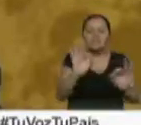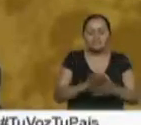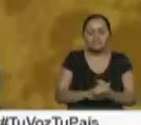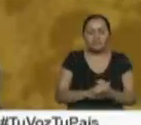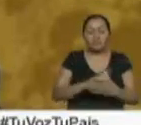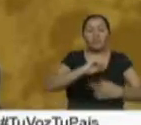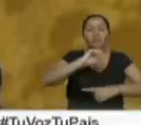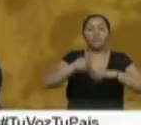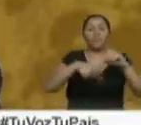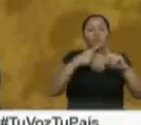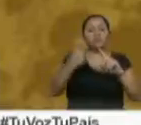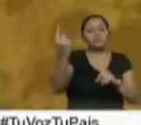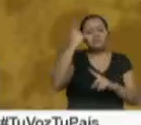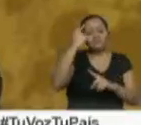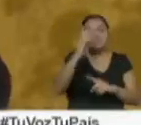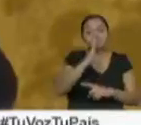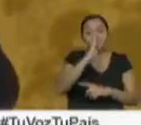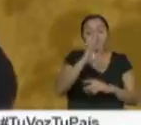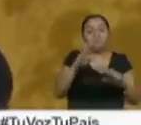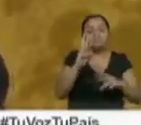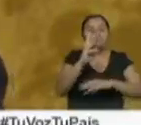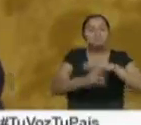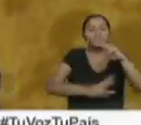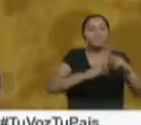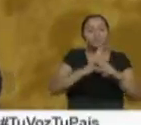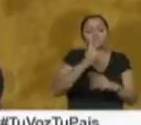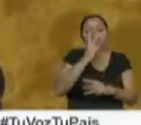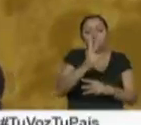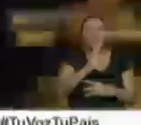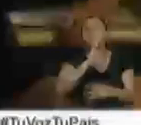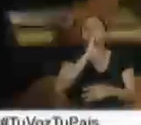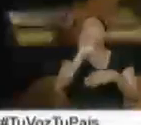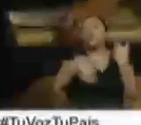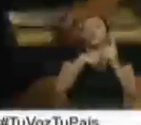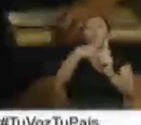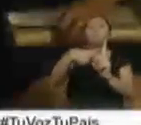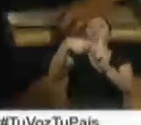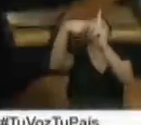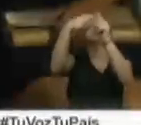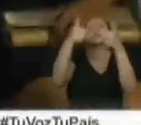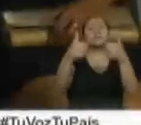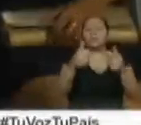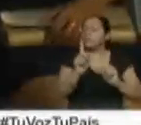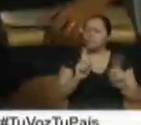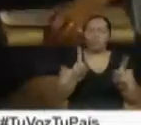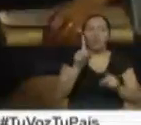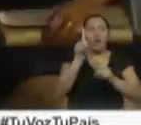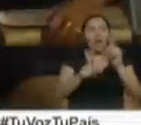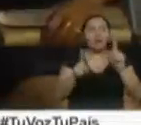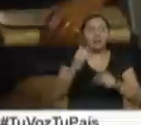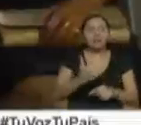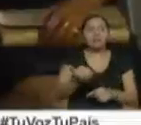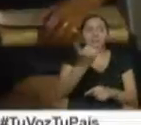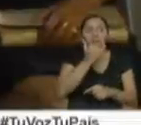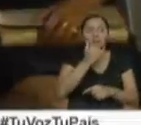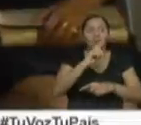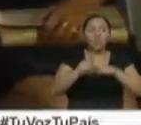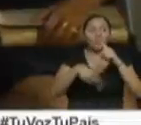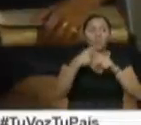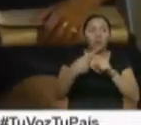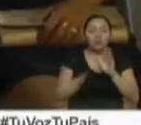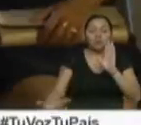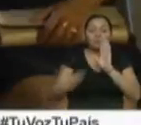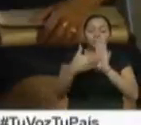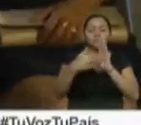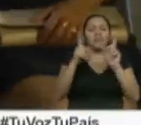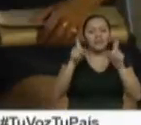ante todo estén conscientes que el mundo, no siempre el viento sopla a tu favor, pero aún con el viento en contra, hay cosas